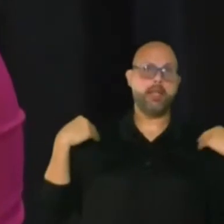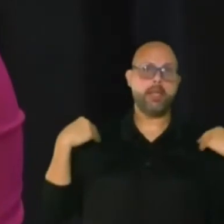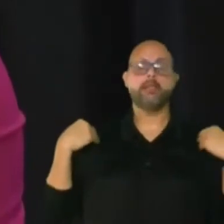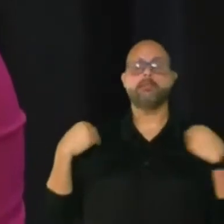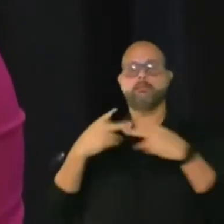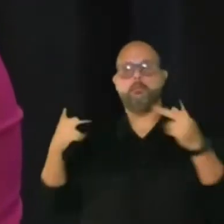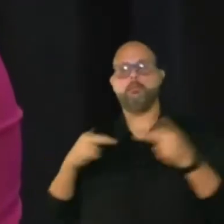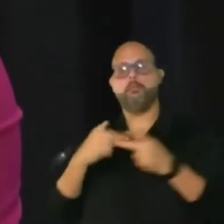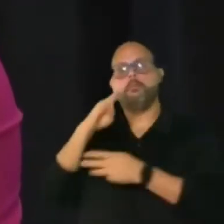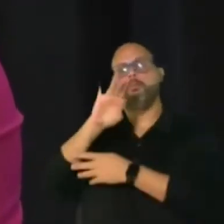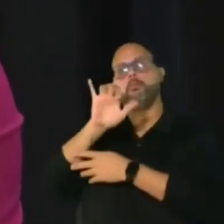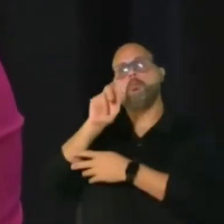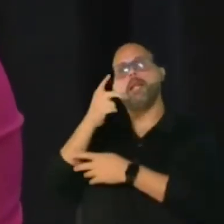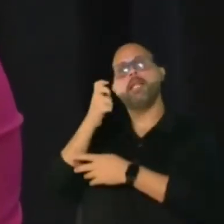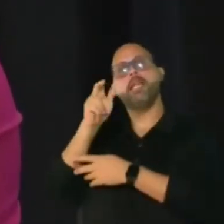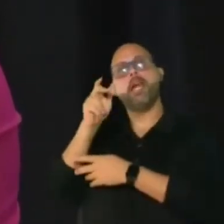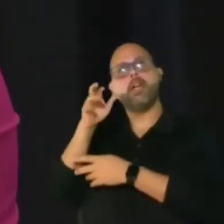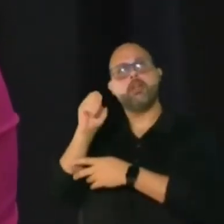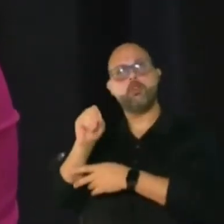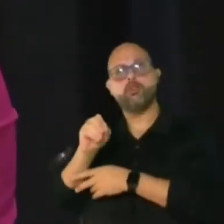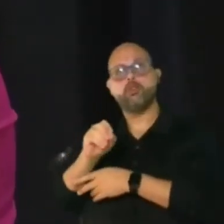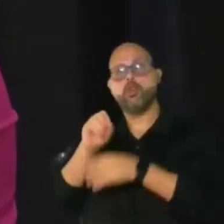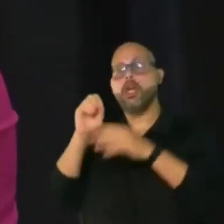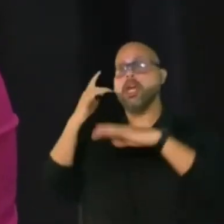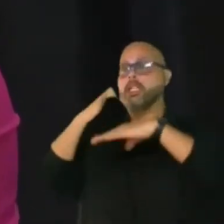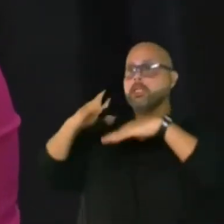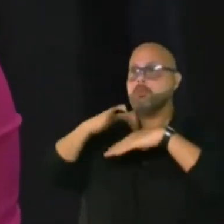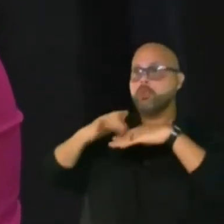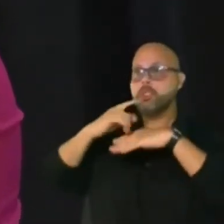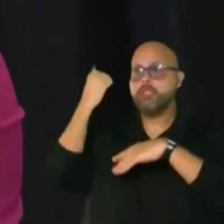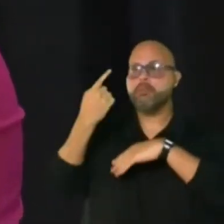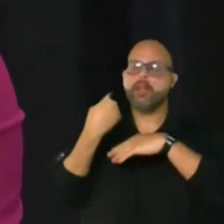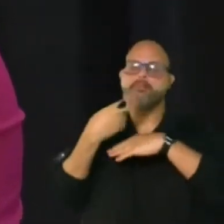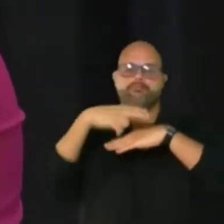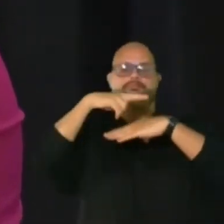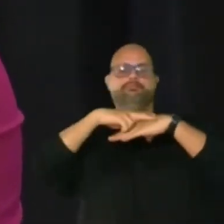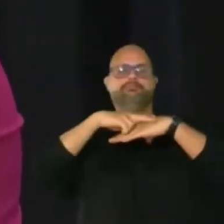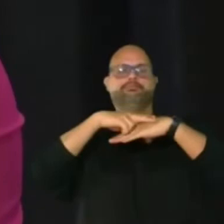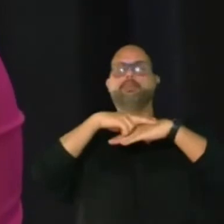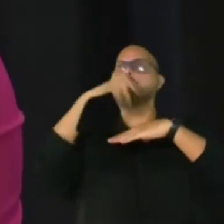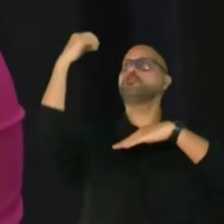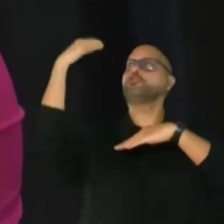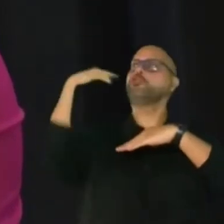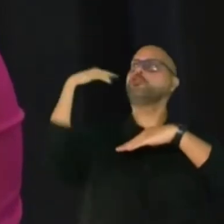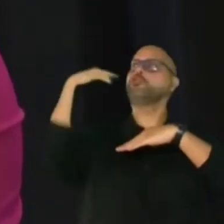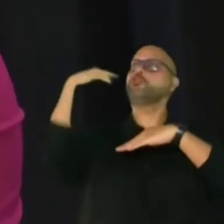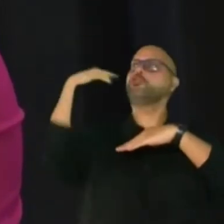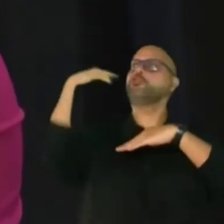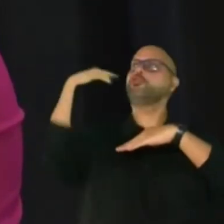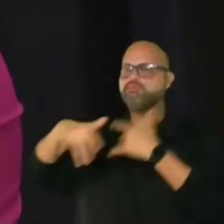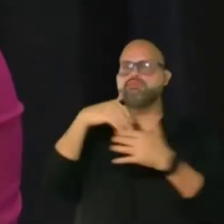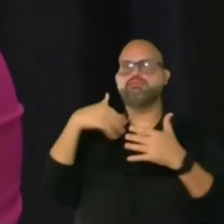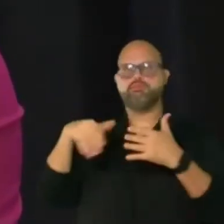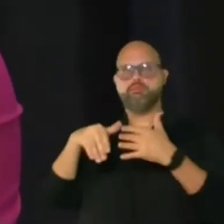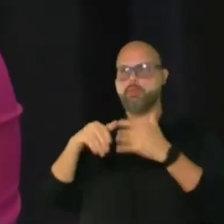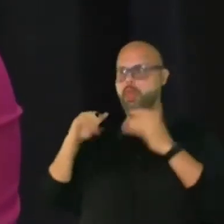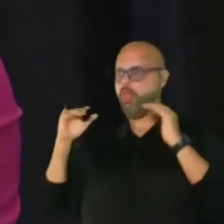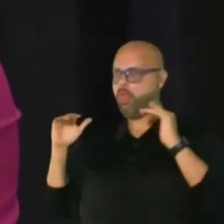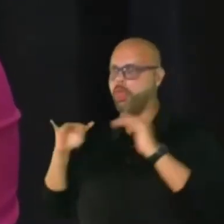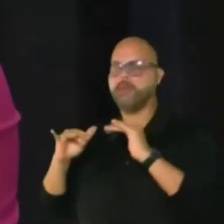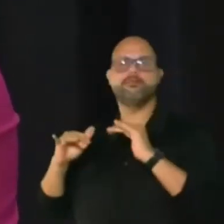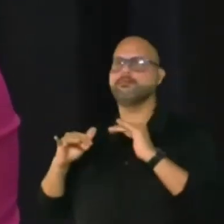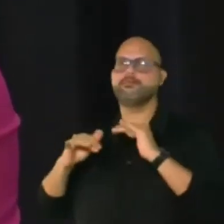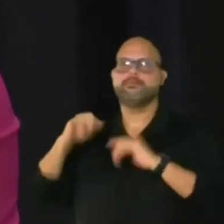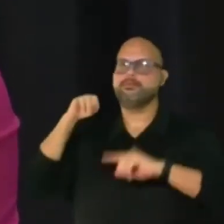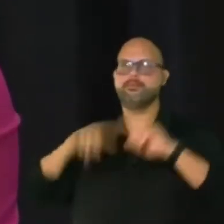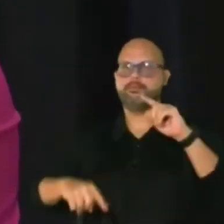estarán abiertos para bañistas con el propósito de tomar sol, socialización ni agrupar el uso limitado